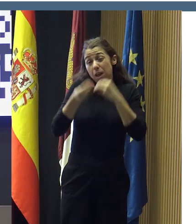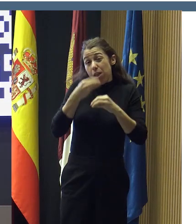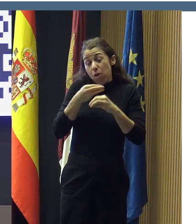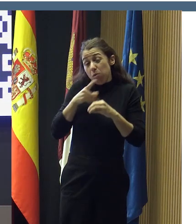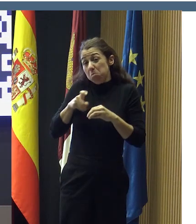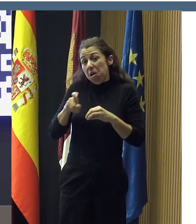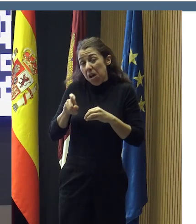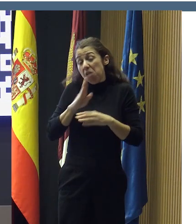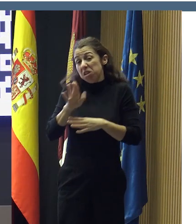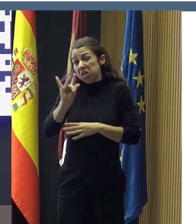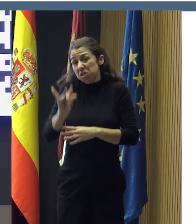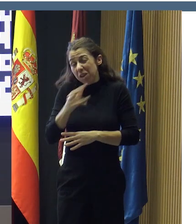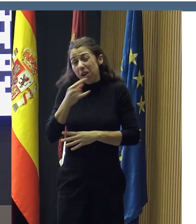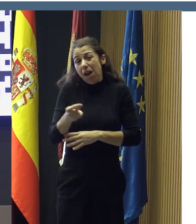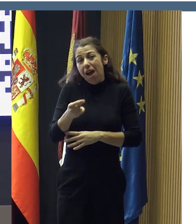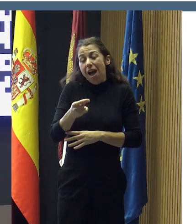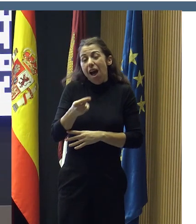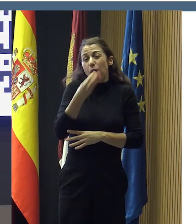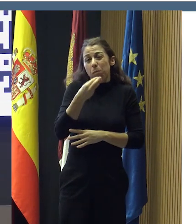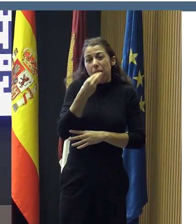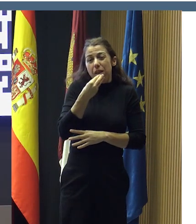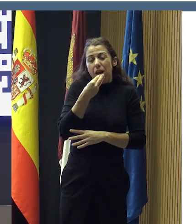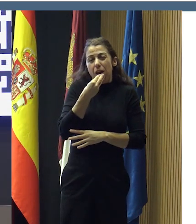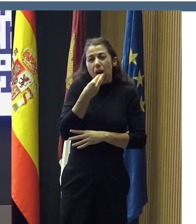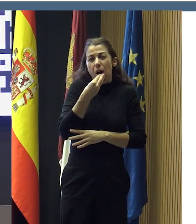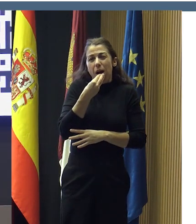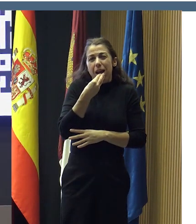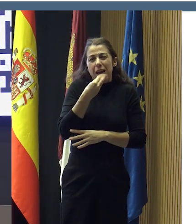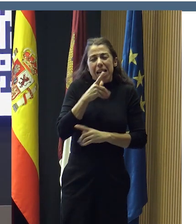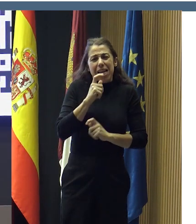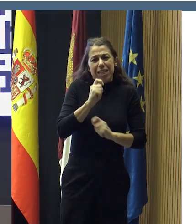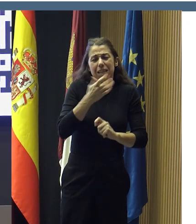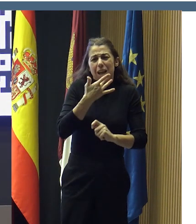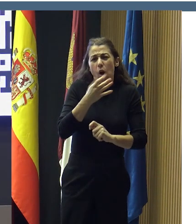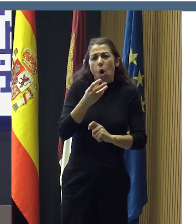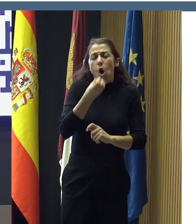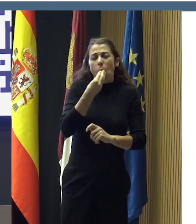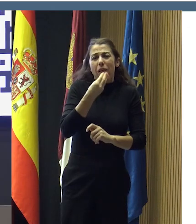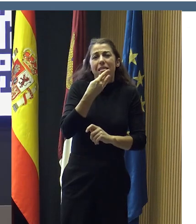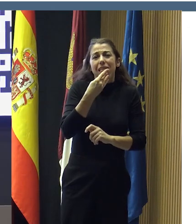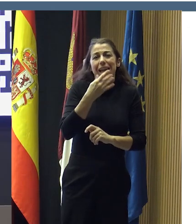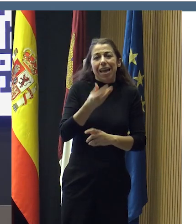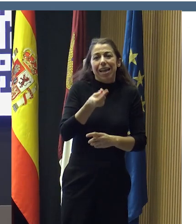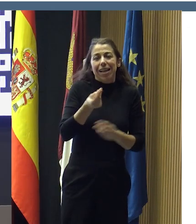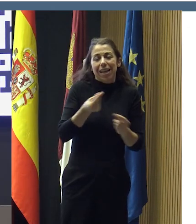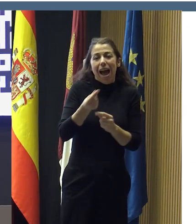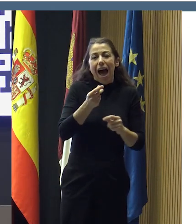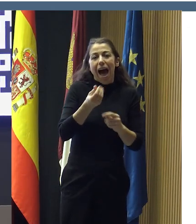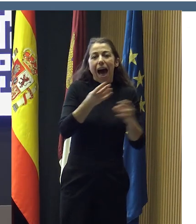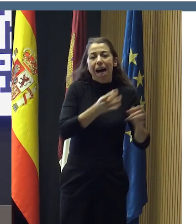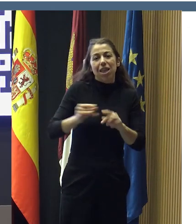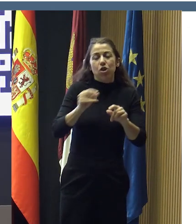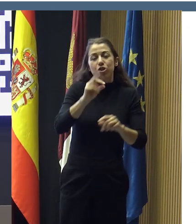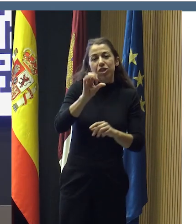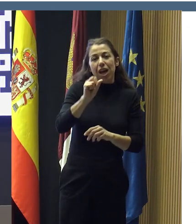el cáncer? Sí. Sobre todo las dietas procesadas, ricas en grasas, ricas sobre todo en ácidos grasos saturados.